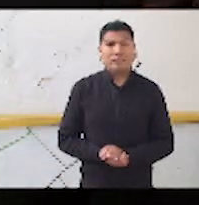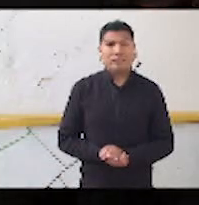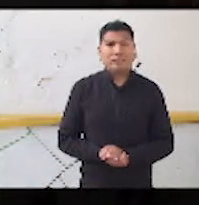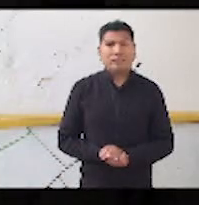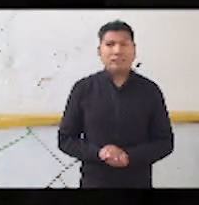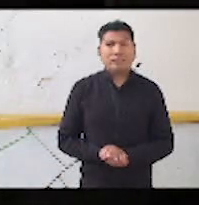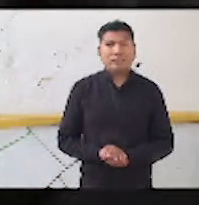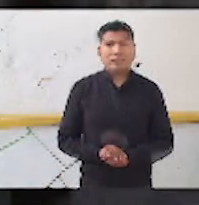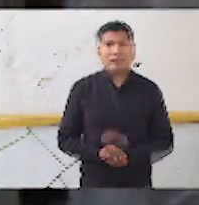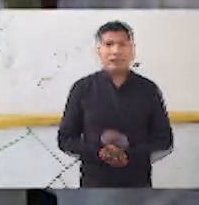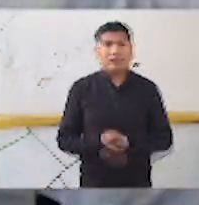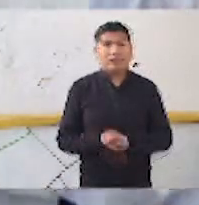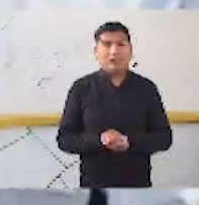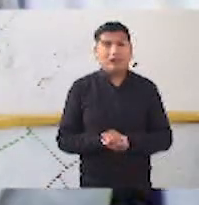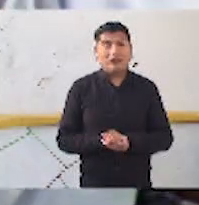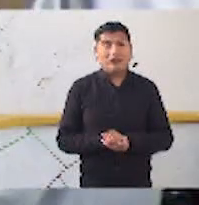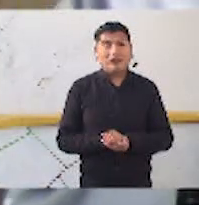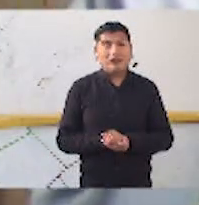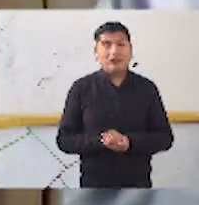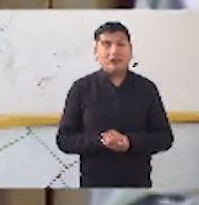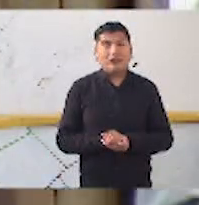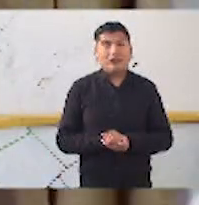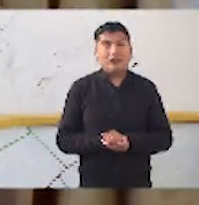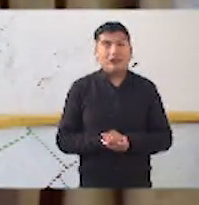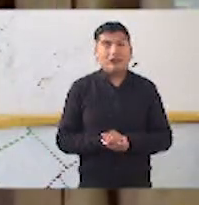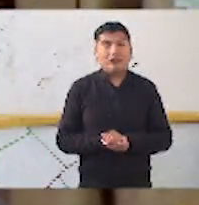una silla falta.